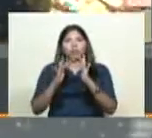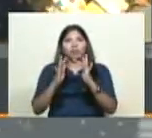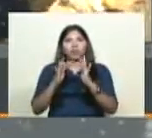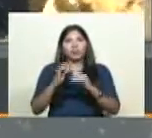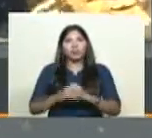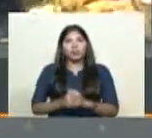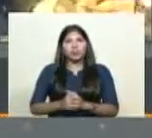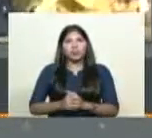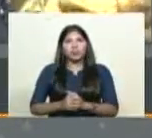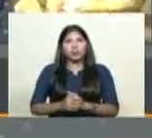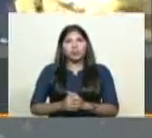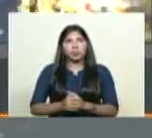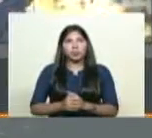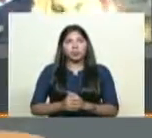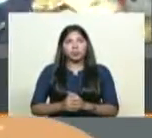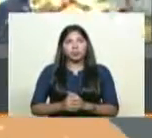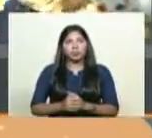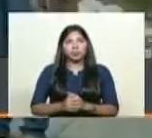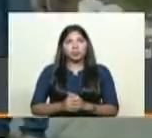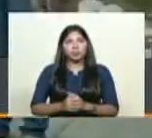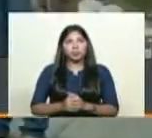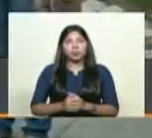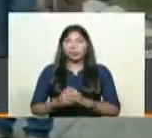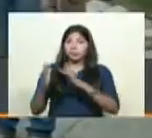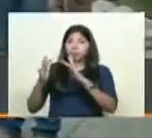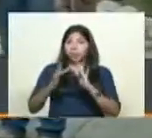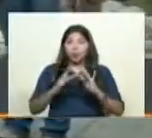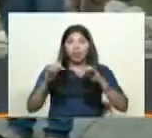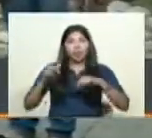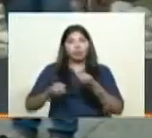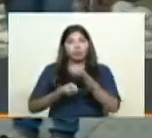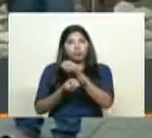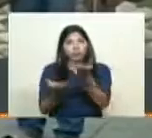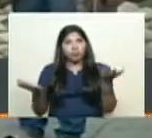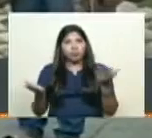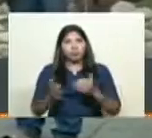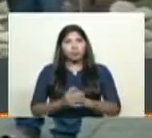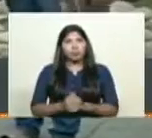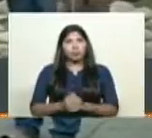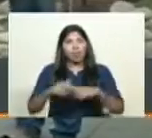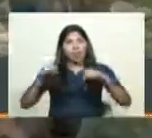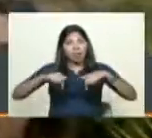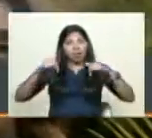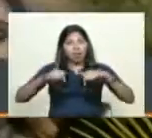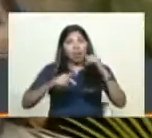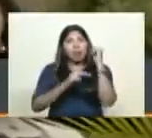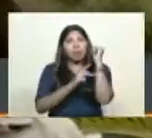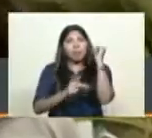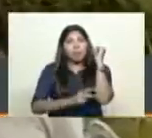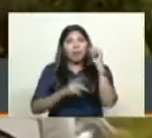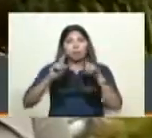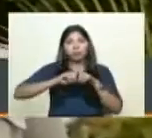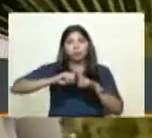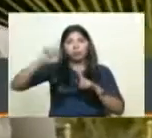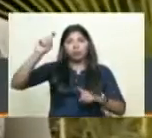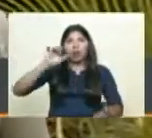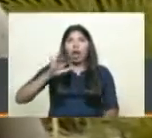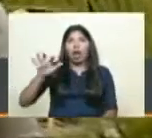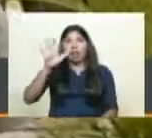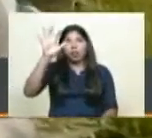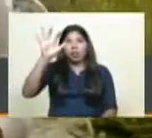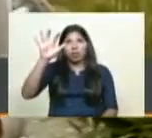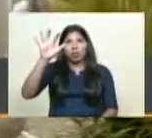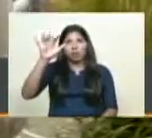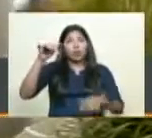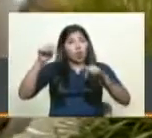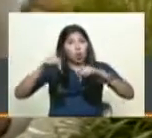Juntos somos todos. Es la información que nosotros podemos aportar hasta el momento desde acá, desde el Guarayra Repano, donde el día